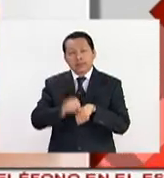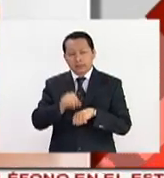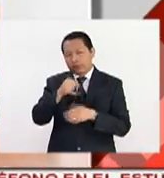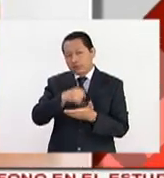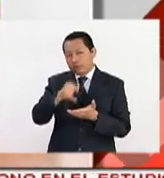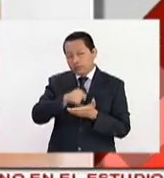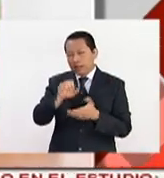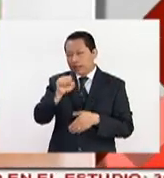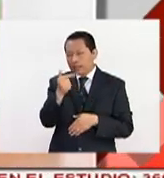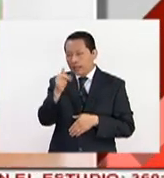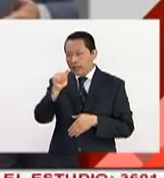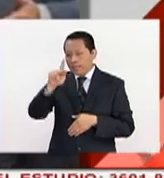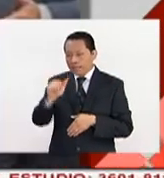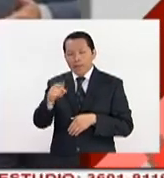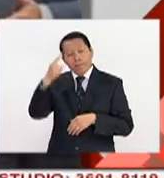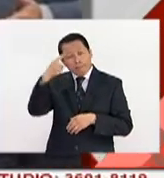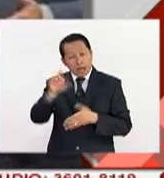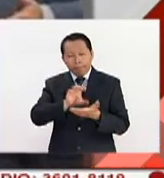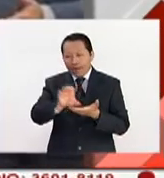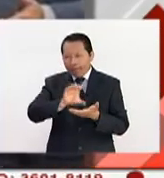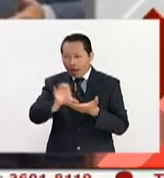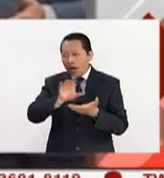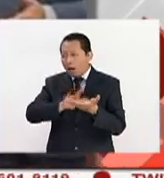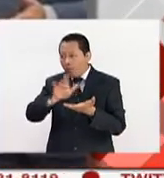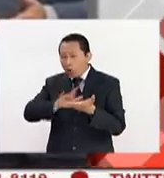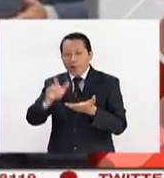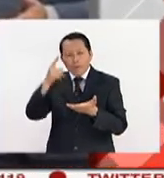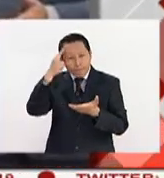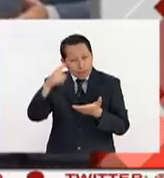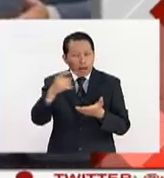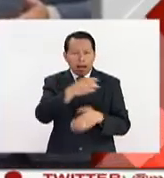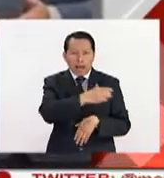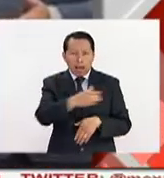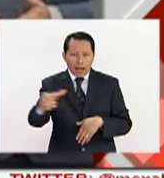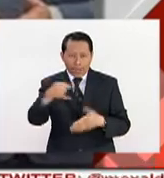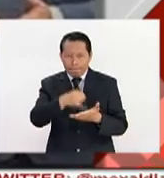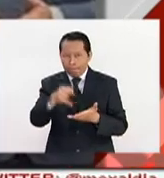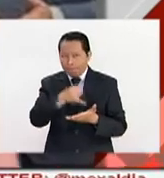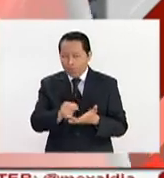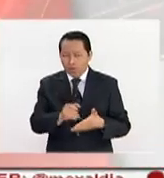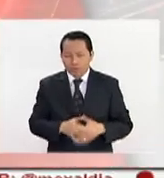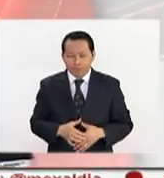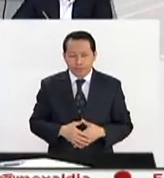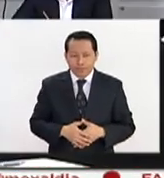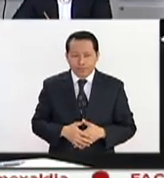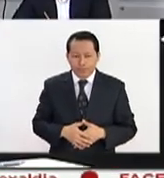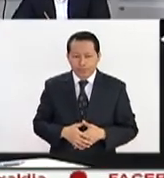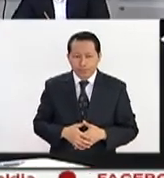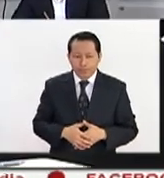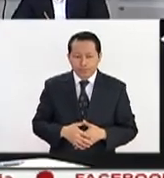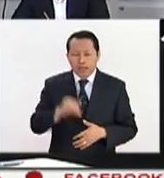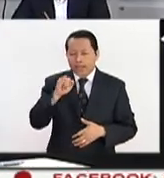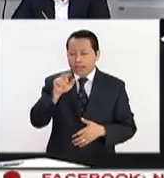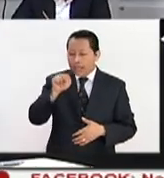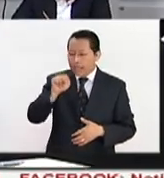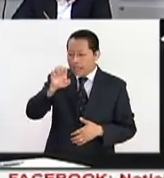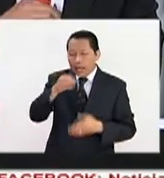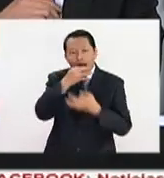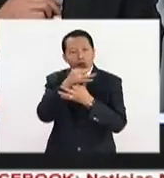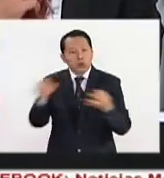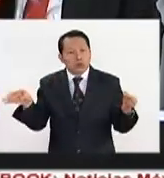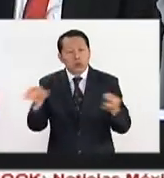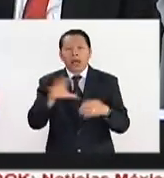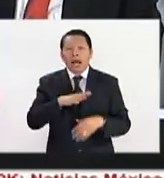su transparencia en la entrega de incentivos y apoyos a productores en el sector rural. El INE anunció que